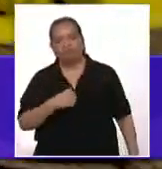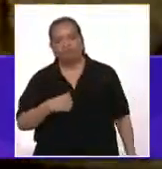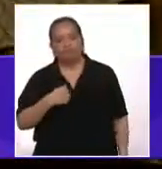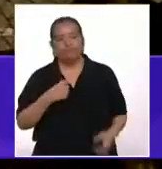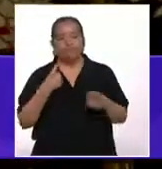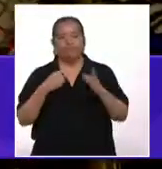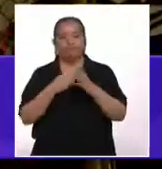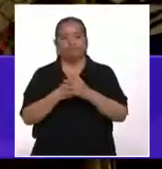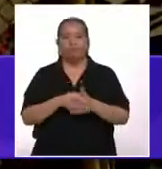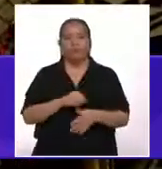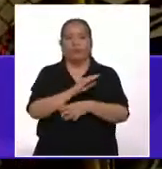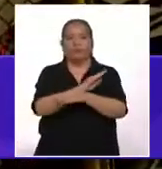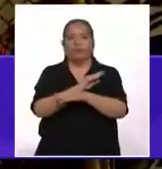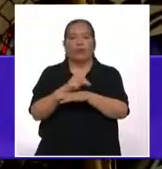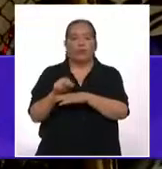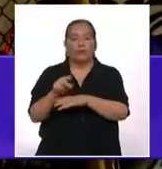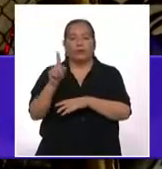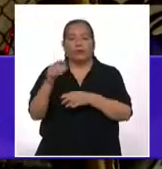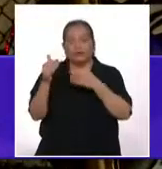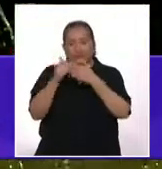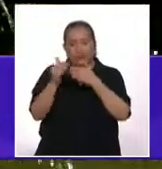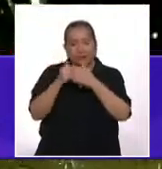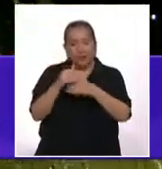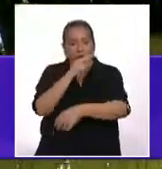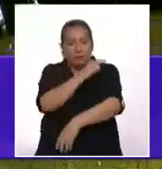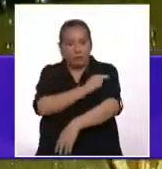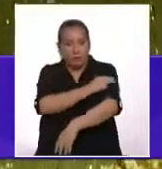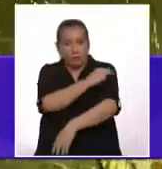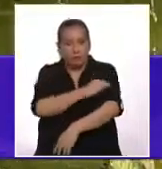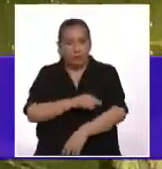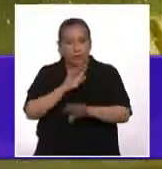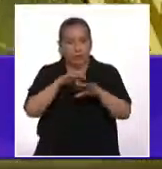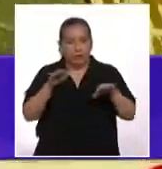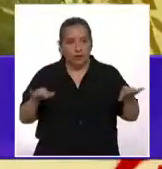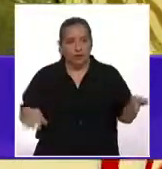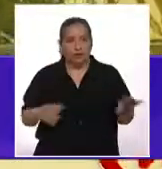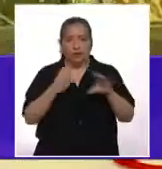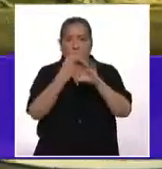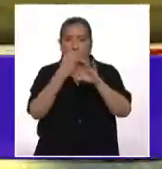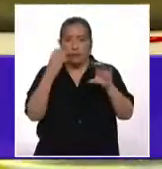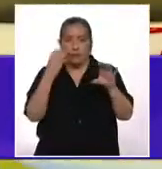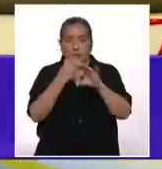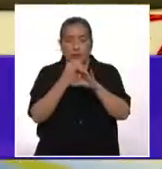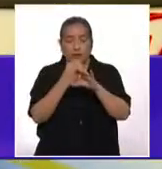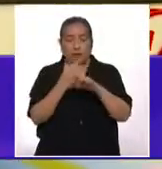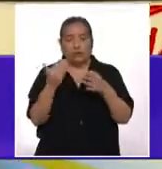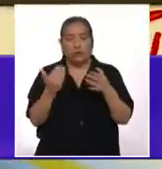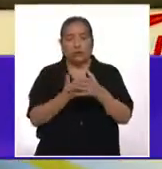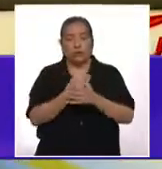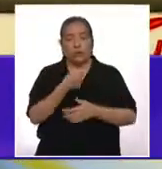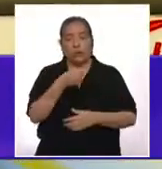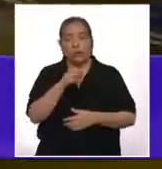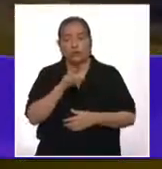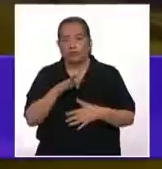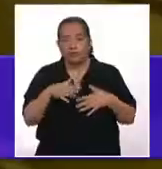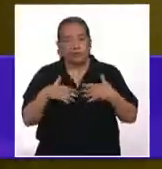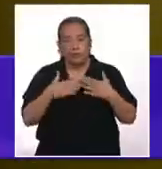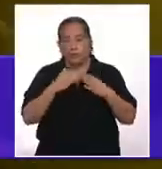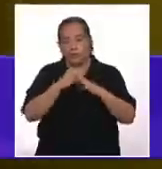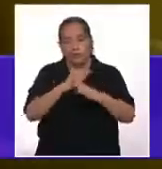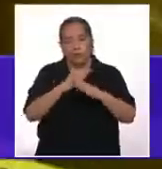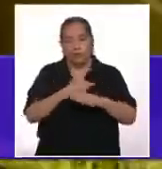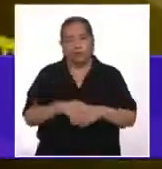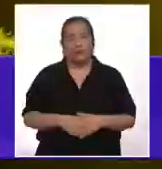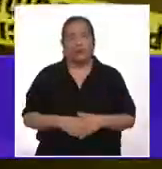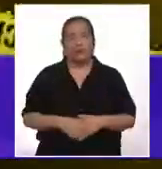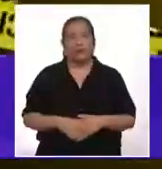produjo en Breña, cerca al paradero Hospital del Niño. La unidad de la empresa Nuevo Horizonte no pudo evitar el impacto. El paradero